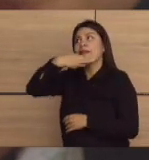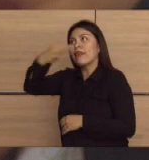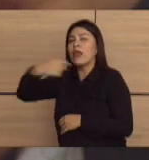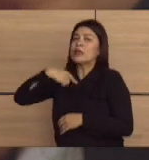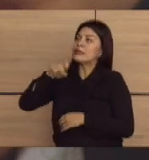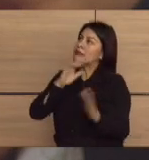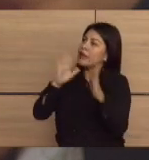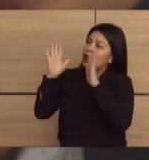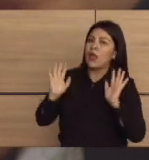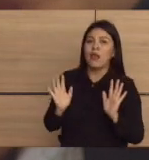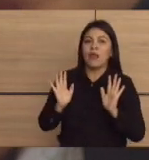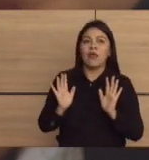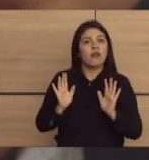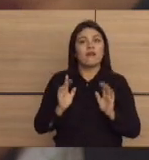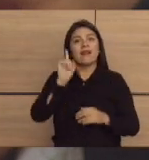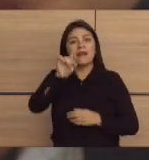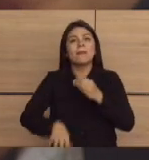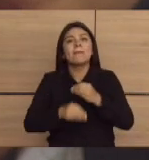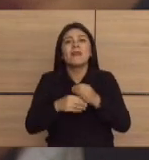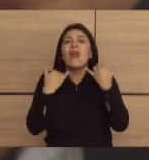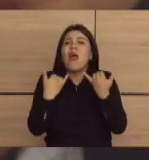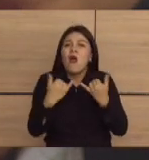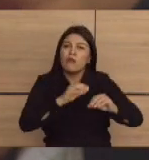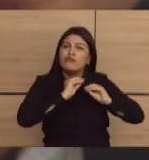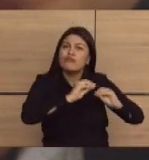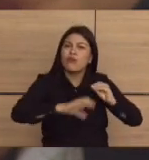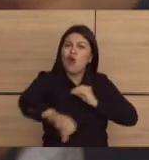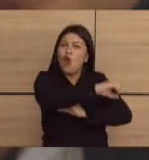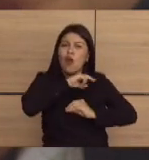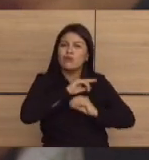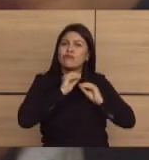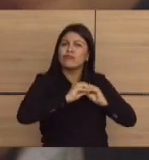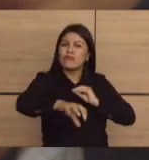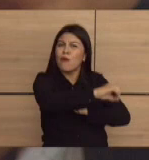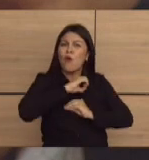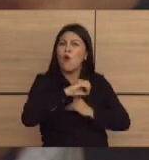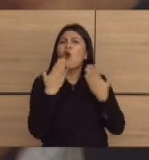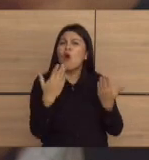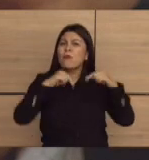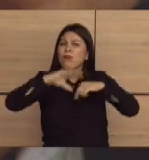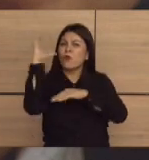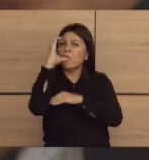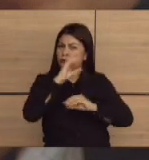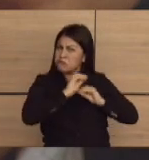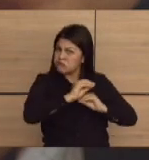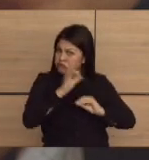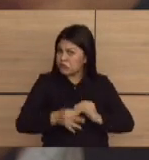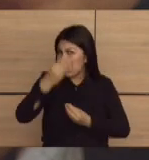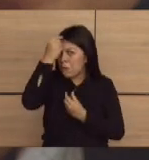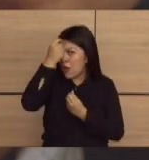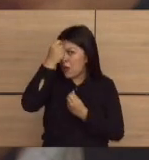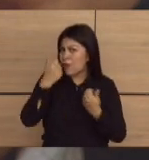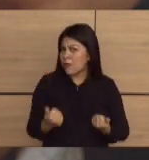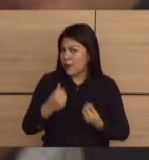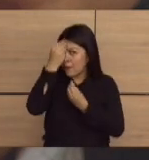sino que también se trata de cómo estamos formando a los hombres en nuestro país, con qué valores, con